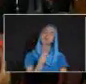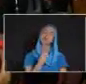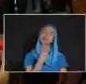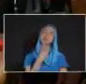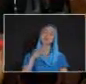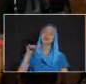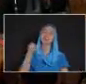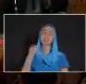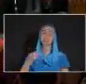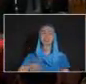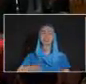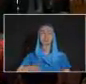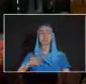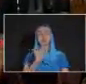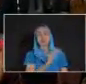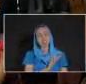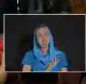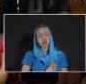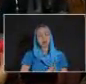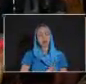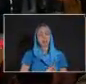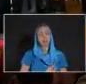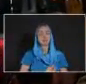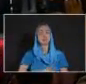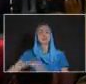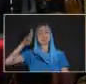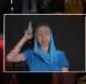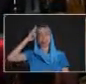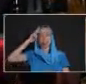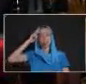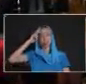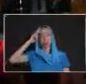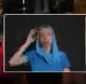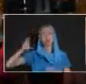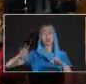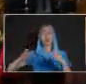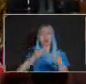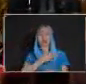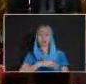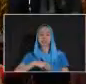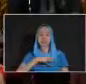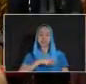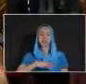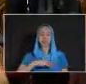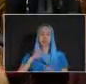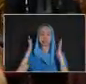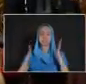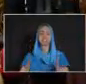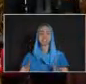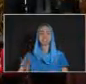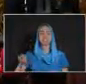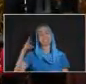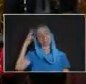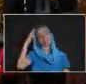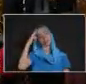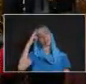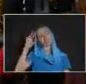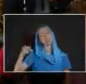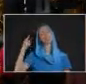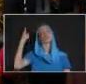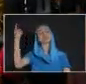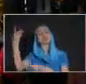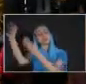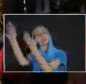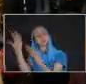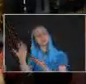sufrido, recordamos, Señor, como ministros que recuerdan, Padre, que tú traigas la